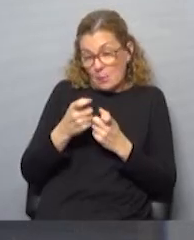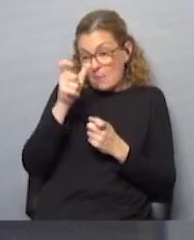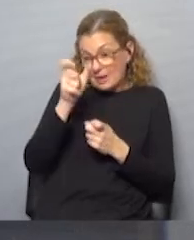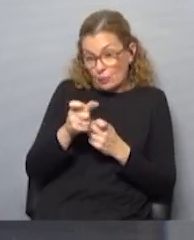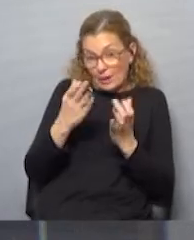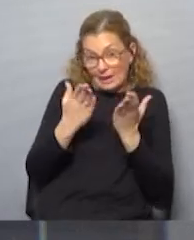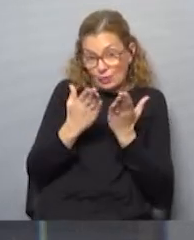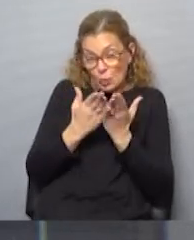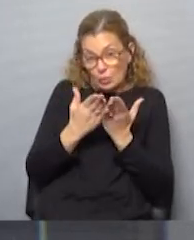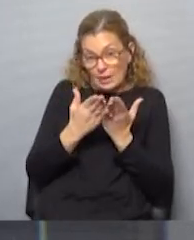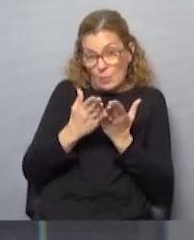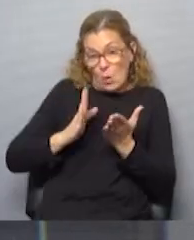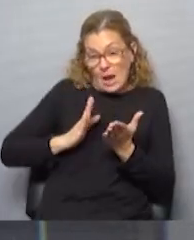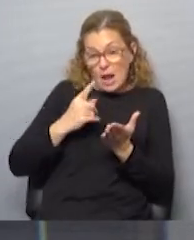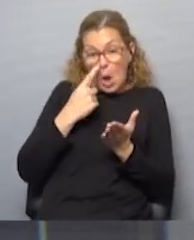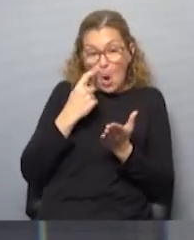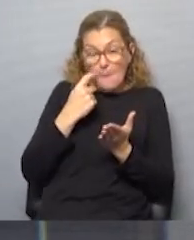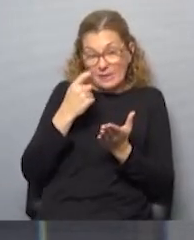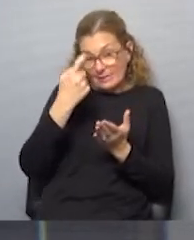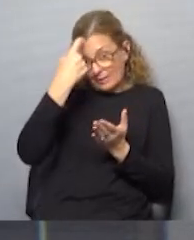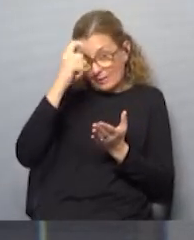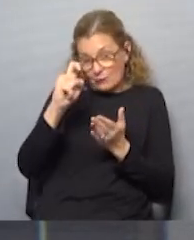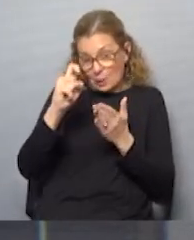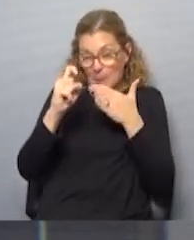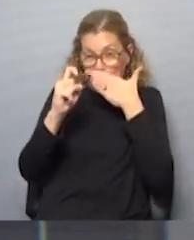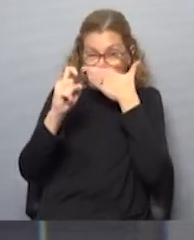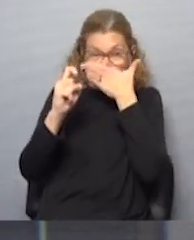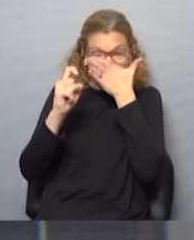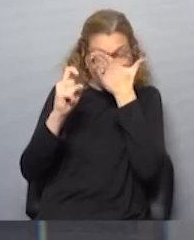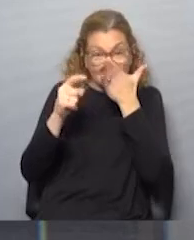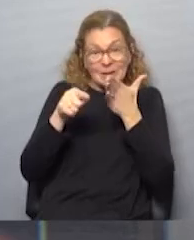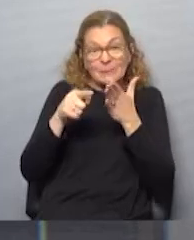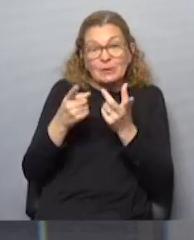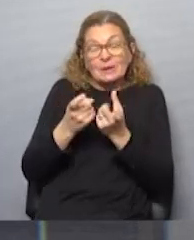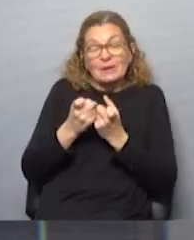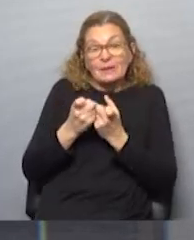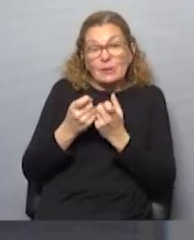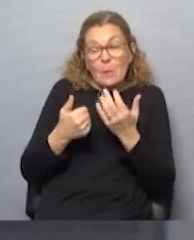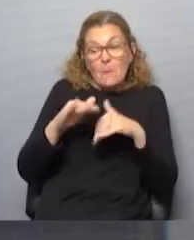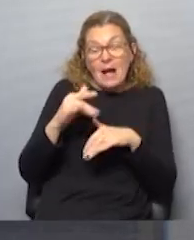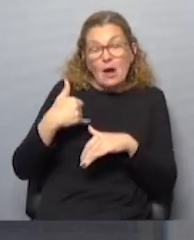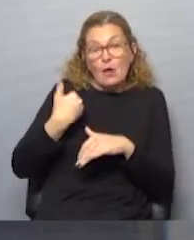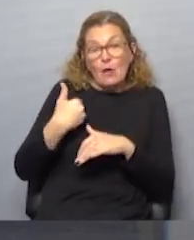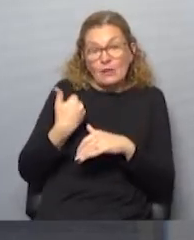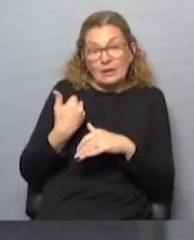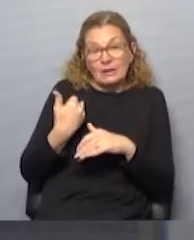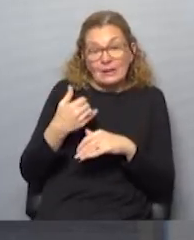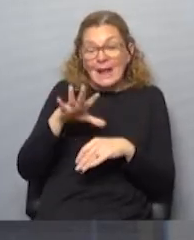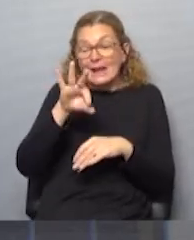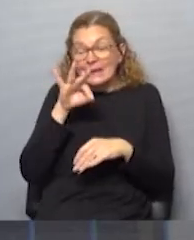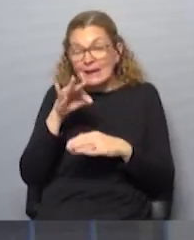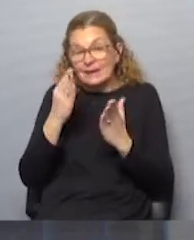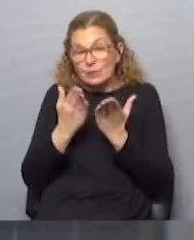y científicas ahora para eso necesitamos que más jóvenes digamos se vuelquen por carreras de